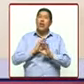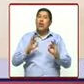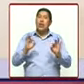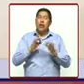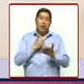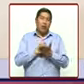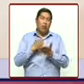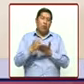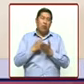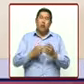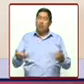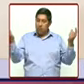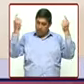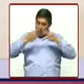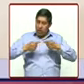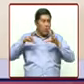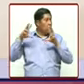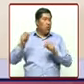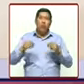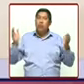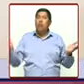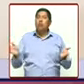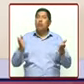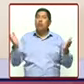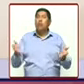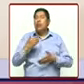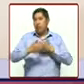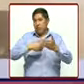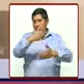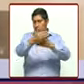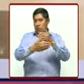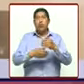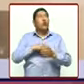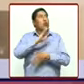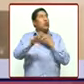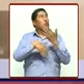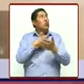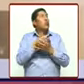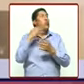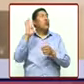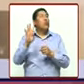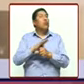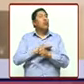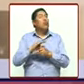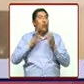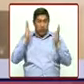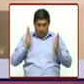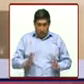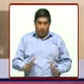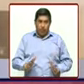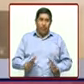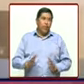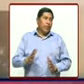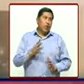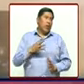sola burocracia en la aduana nacional y vamos a generar los canales correspondientes. Todos los ministerios